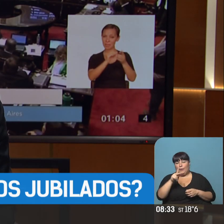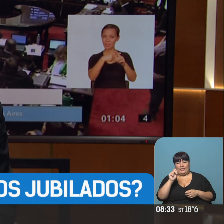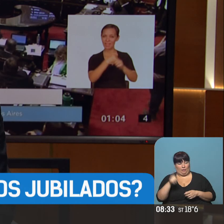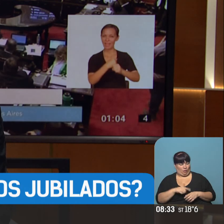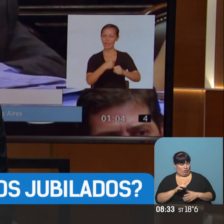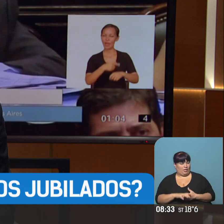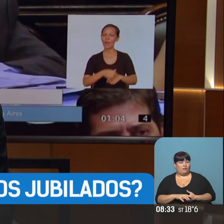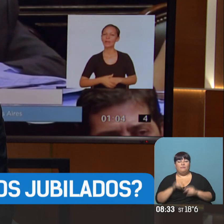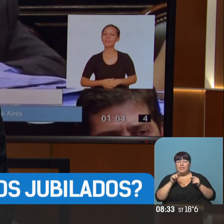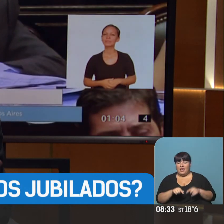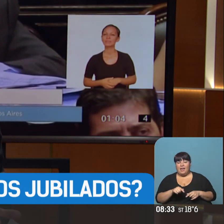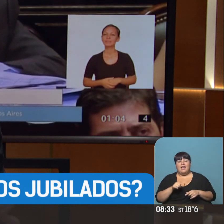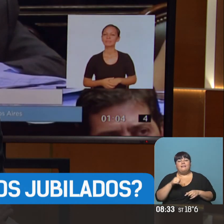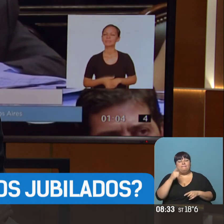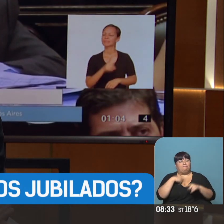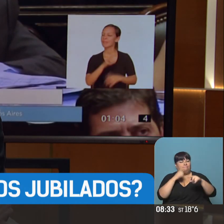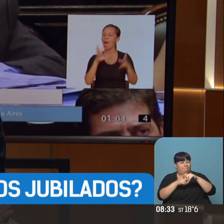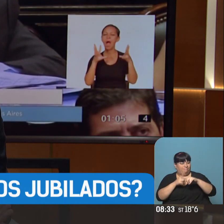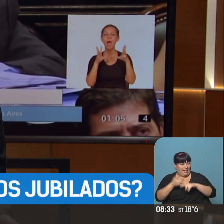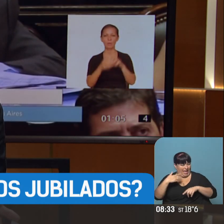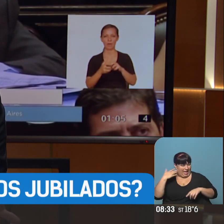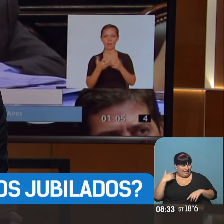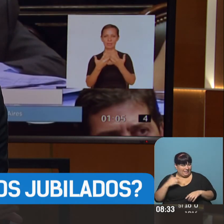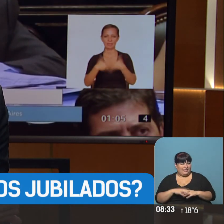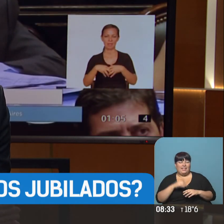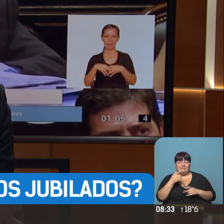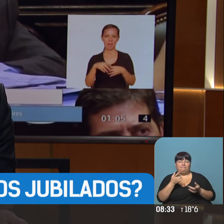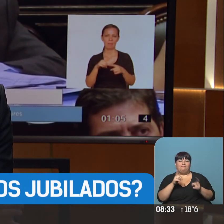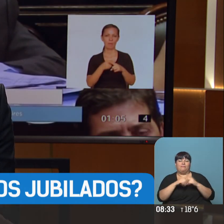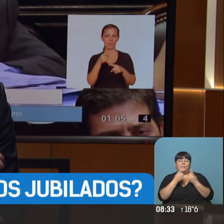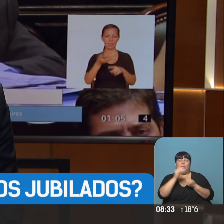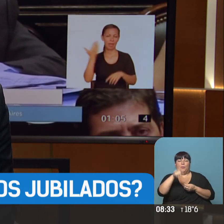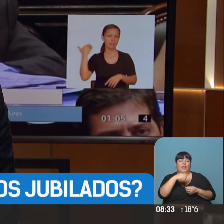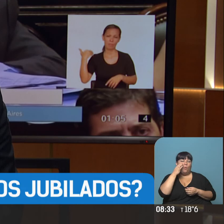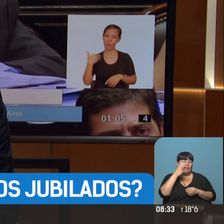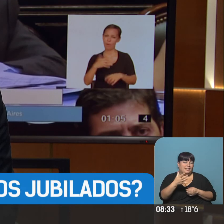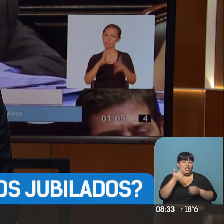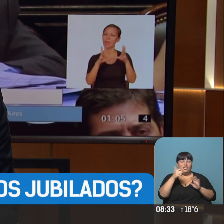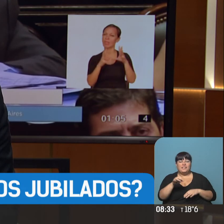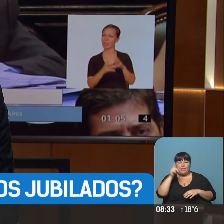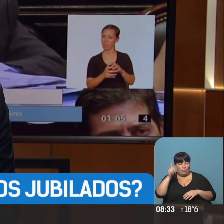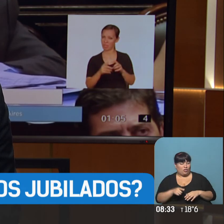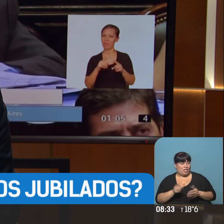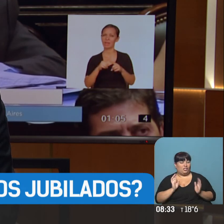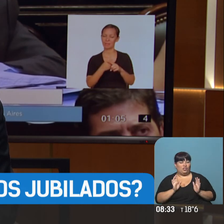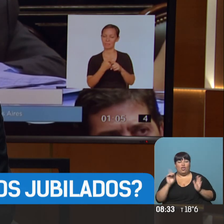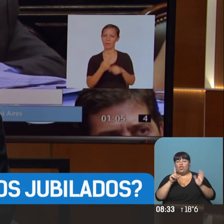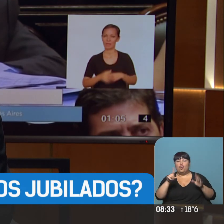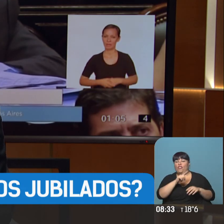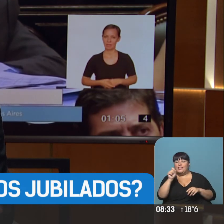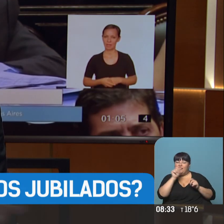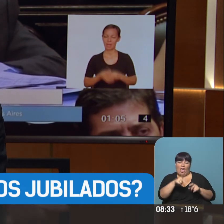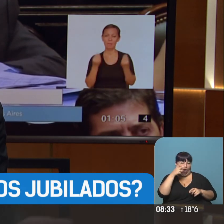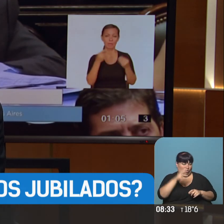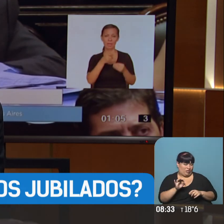20%. De ahí es que las cuentas que sacábamos recién, que te van a dar entre el 45 y el 60%, no de 100, sino de